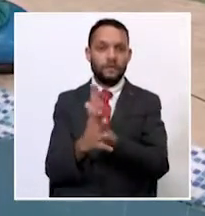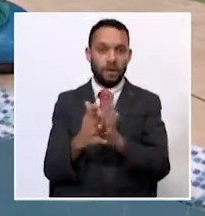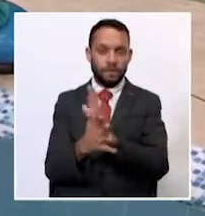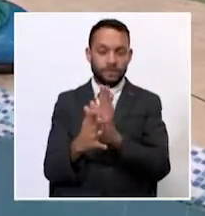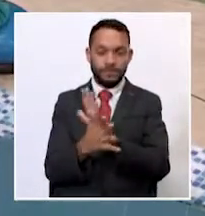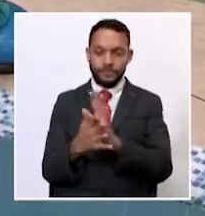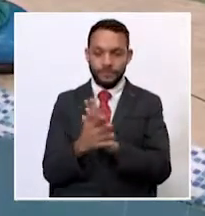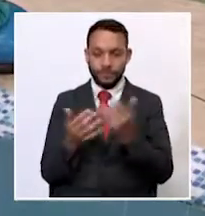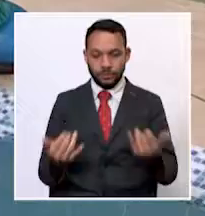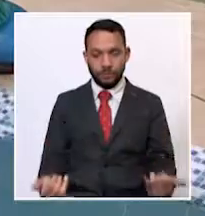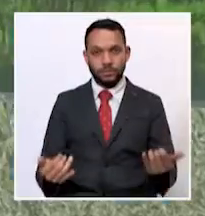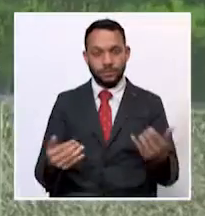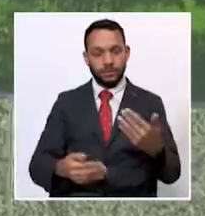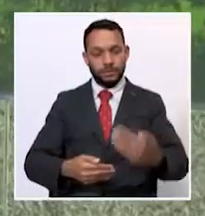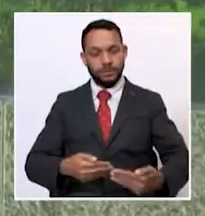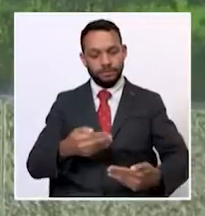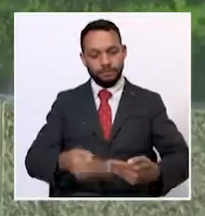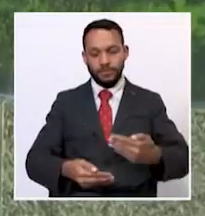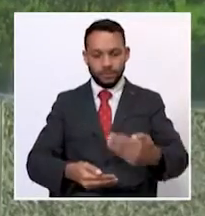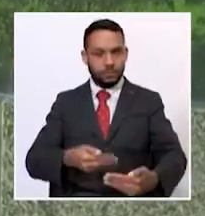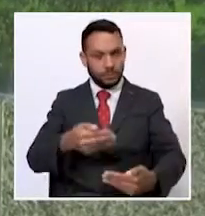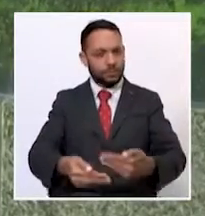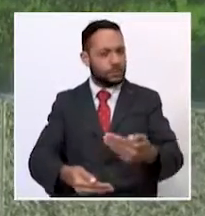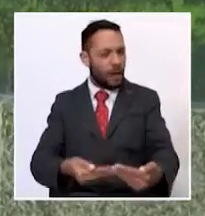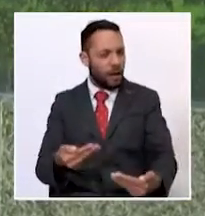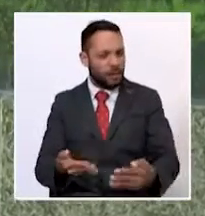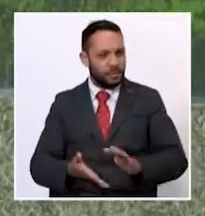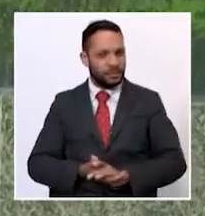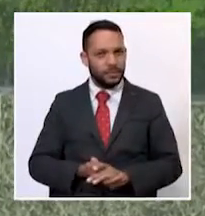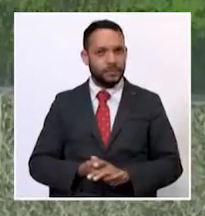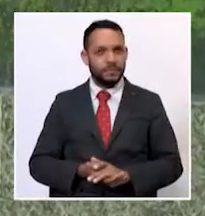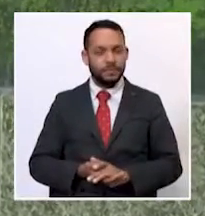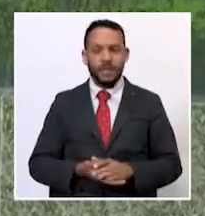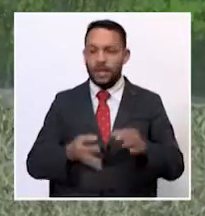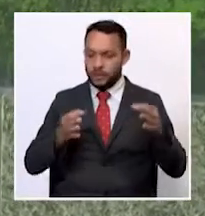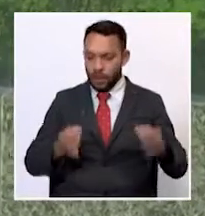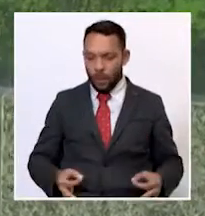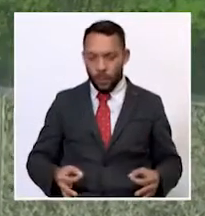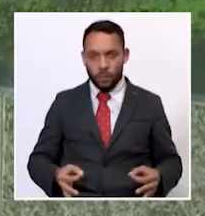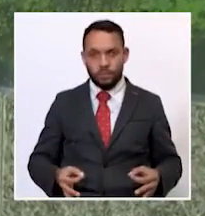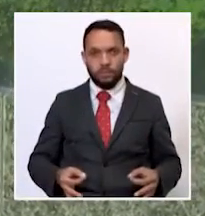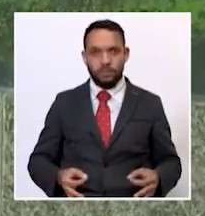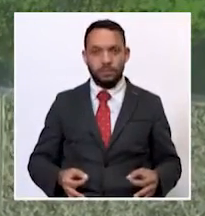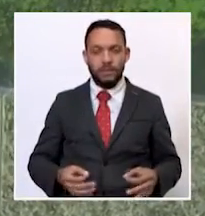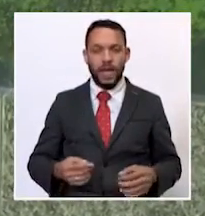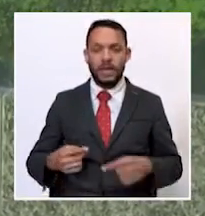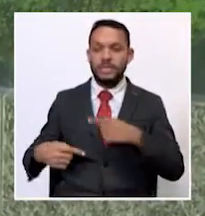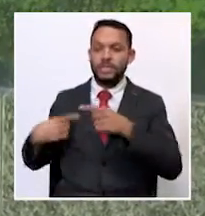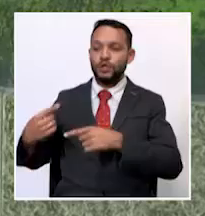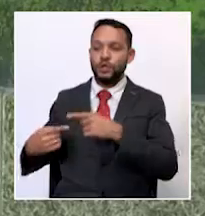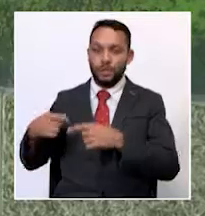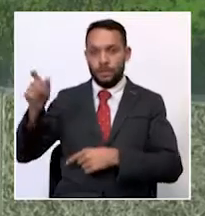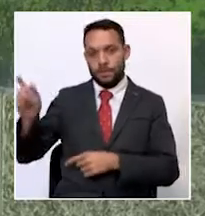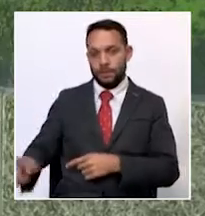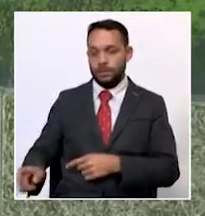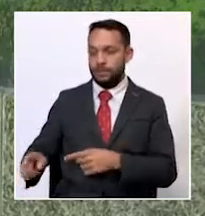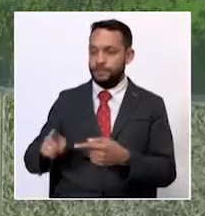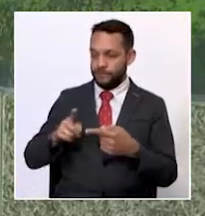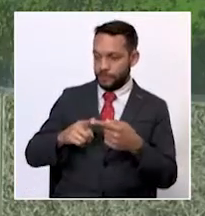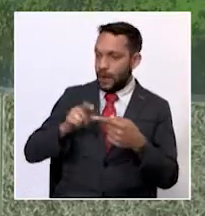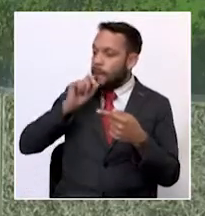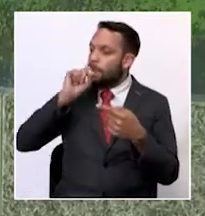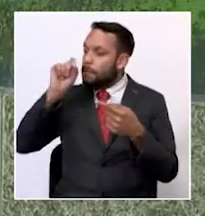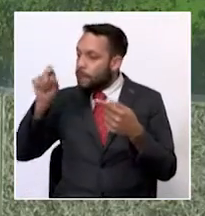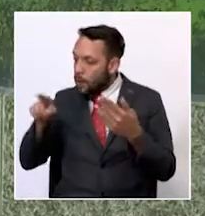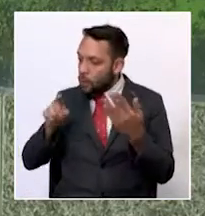este procedimiento que están viendo. Detrás de este procedimiento hay una historia clínica, hay unos